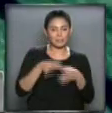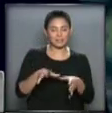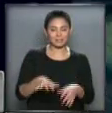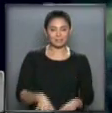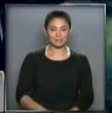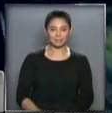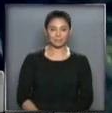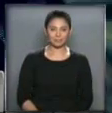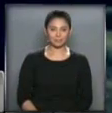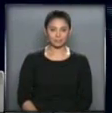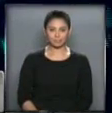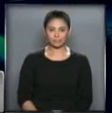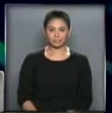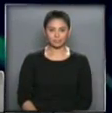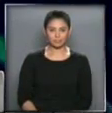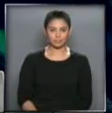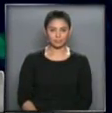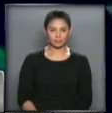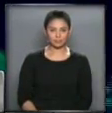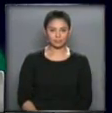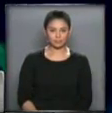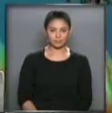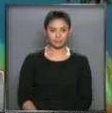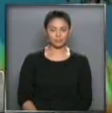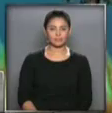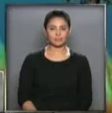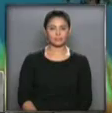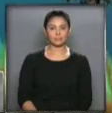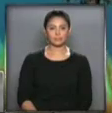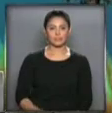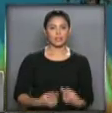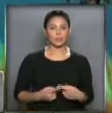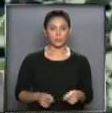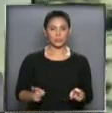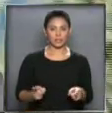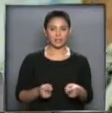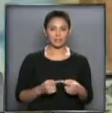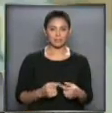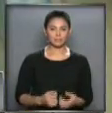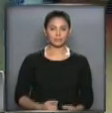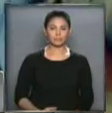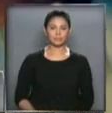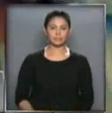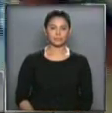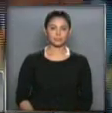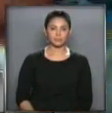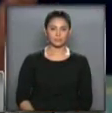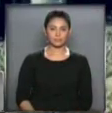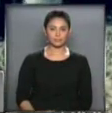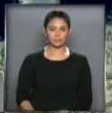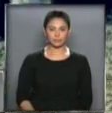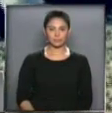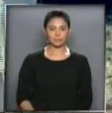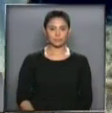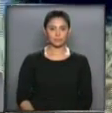el color que tengas, serás bienvenido. No importa el color que veas, serás